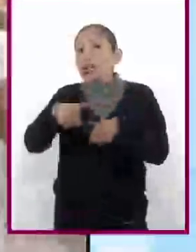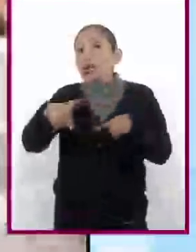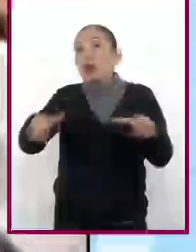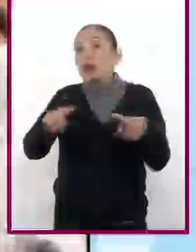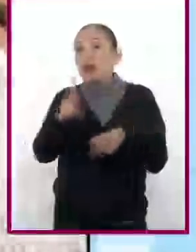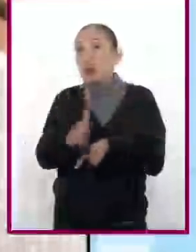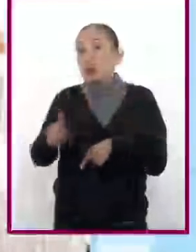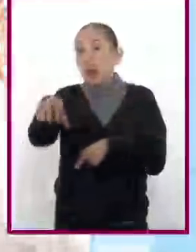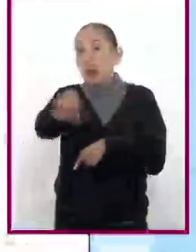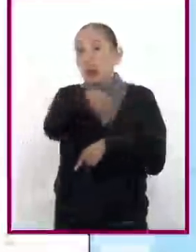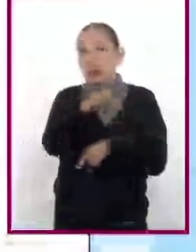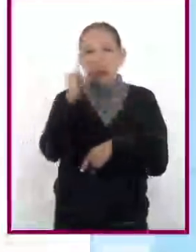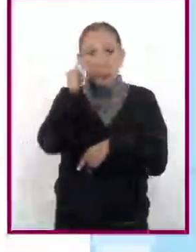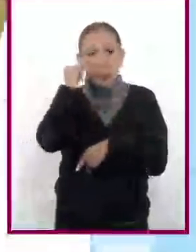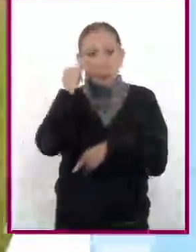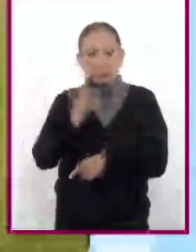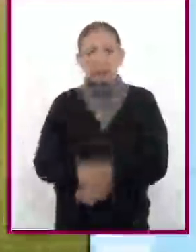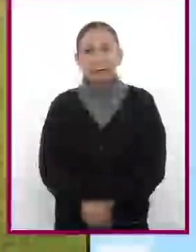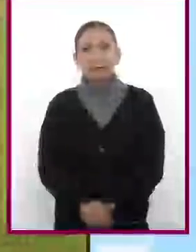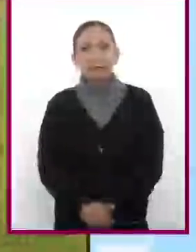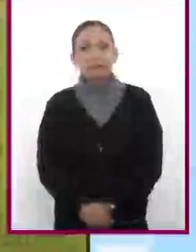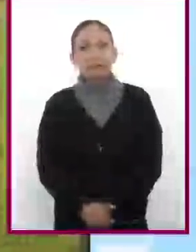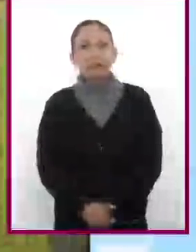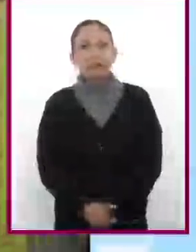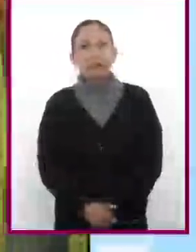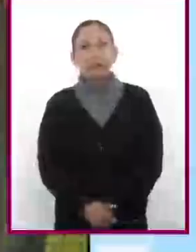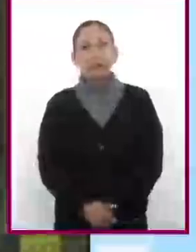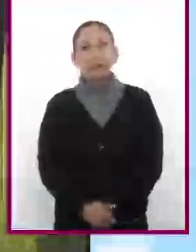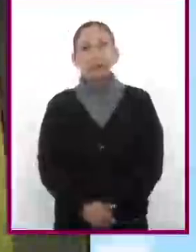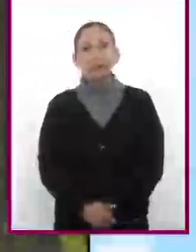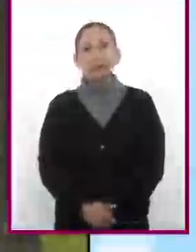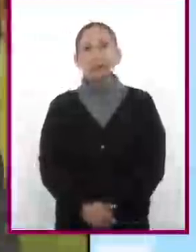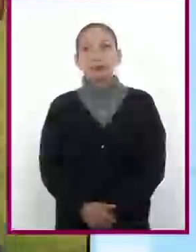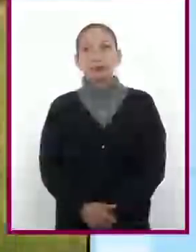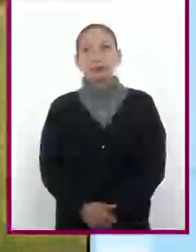Lingüísticos de los Pueblos Indígenas.